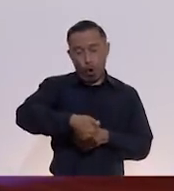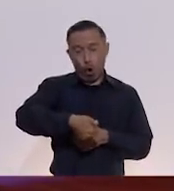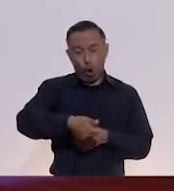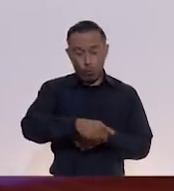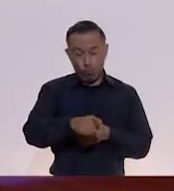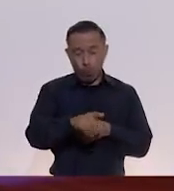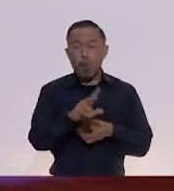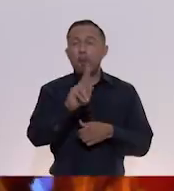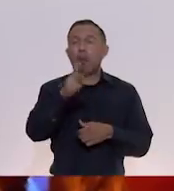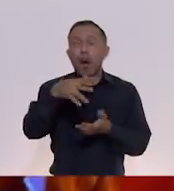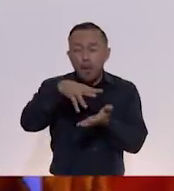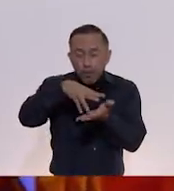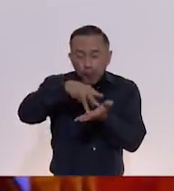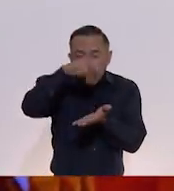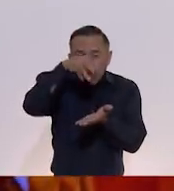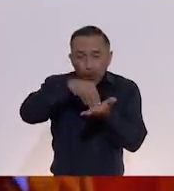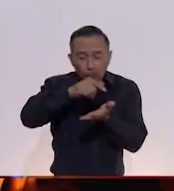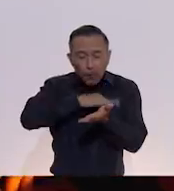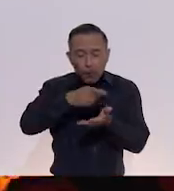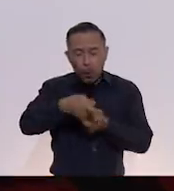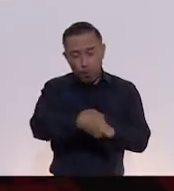pelusas.